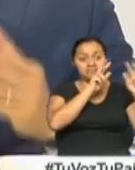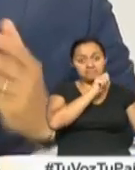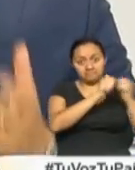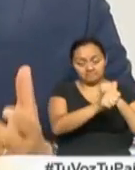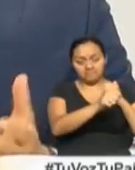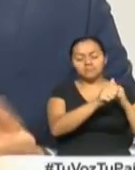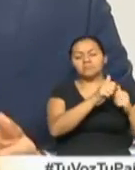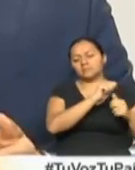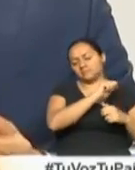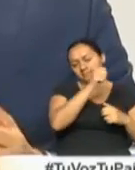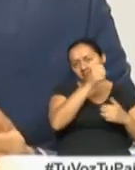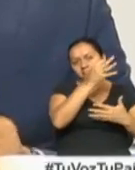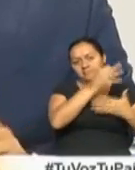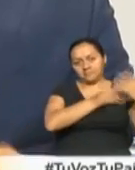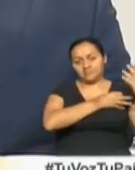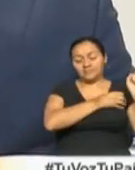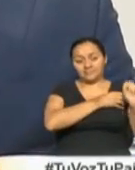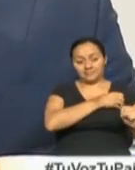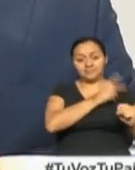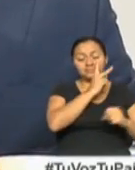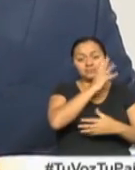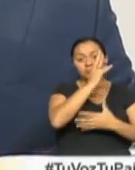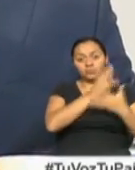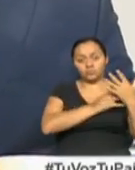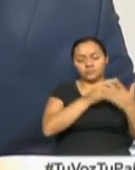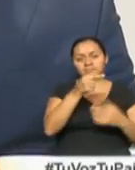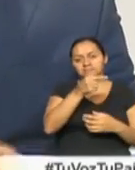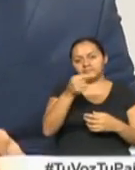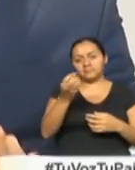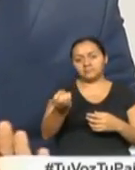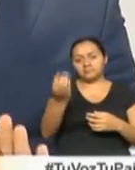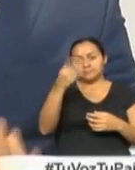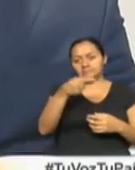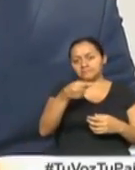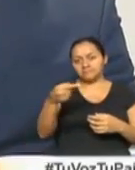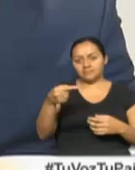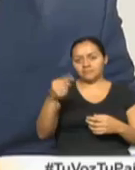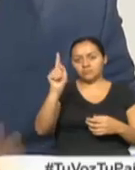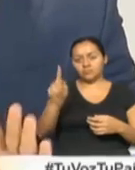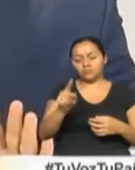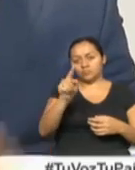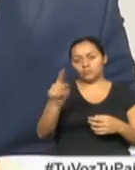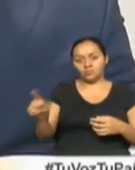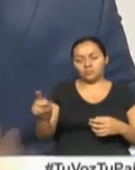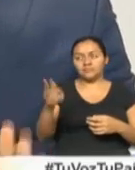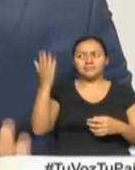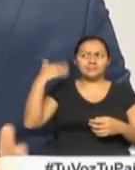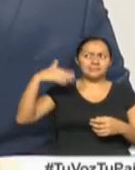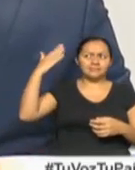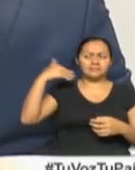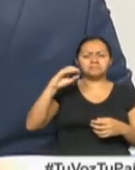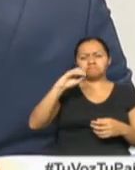Entonces, ¿qué son los votos válidos? Los votos totales menos los nulos y blancos. Históricamente, un porcentaje bajo tal vez, calculemos